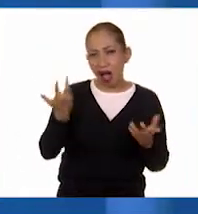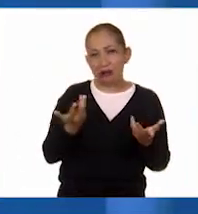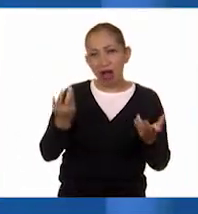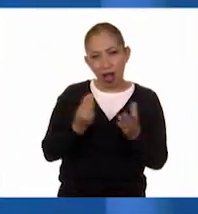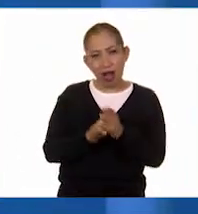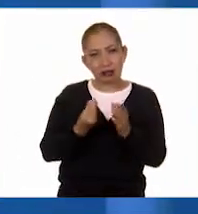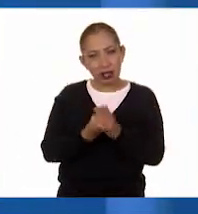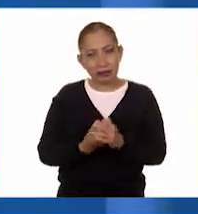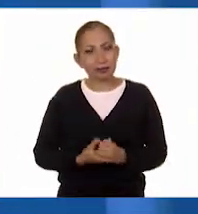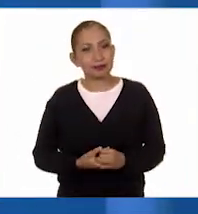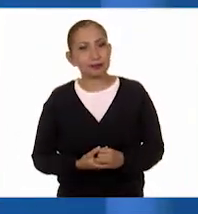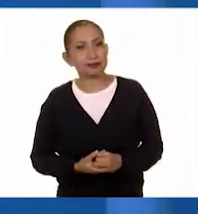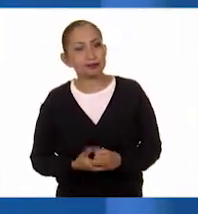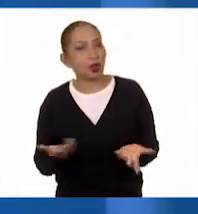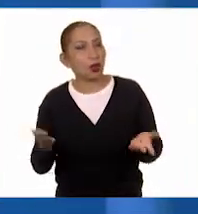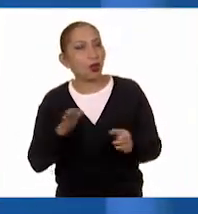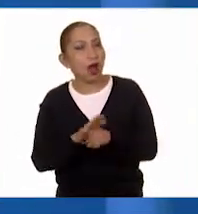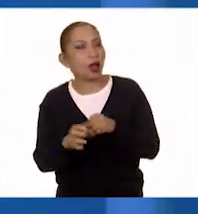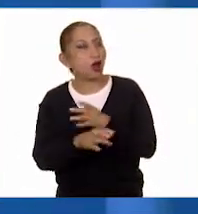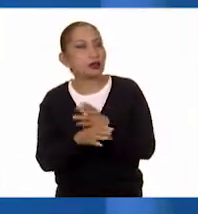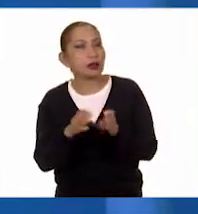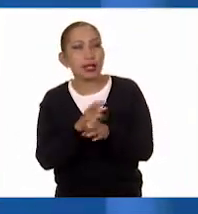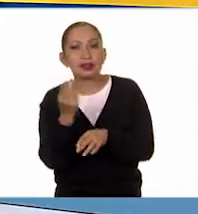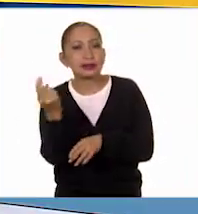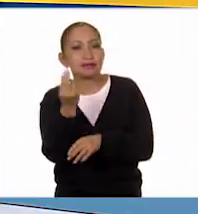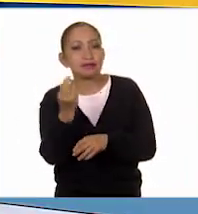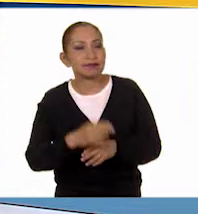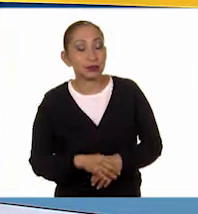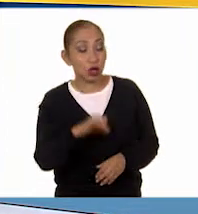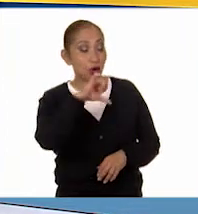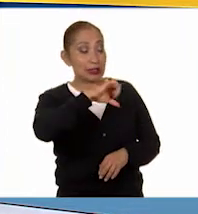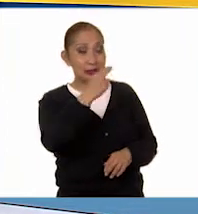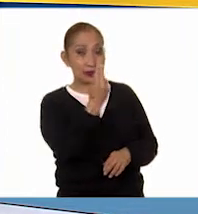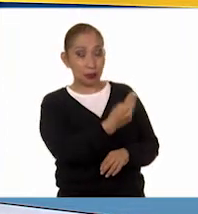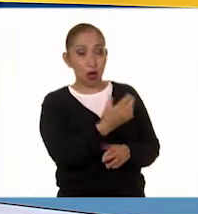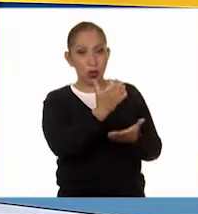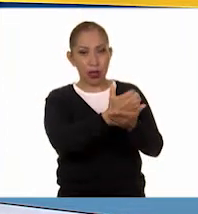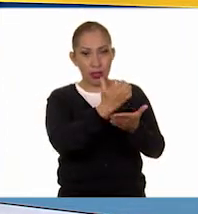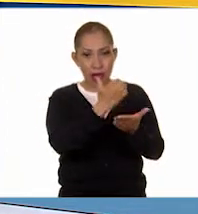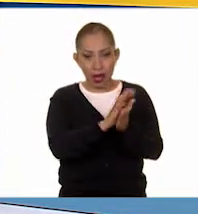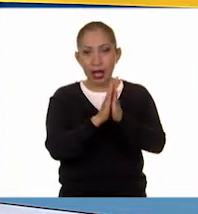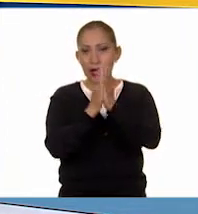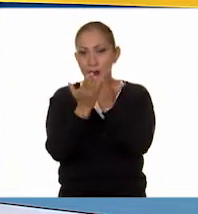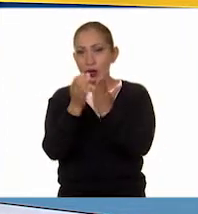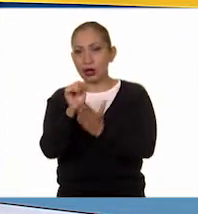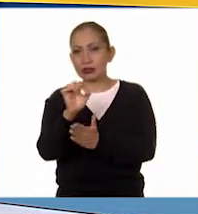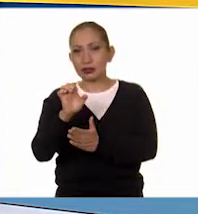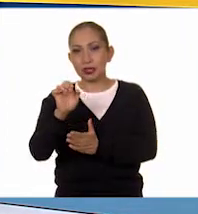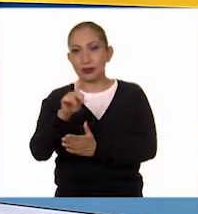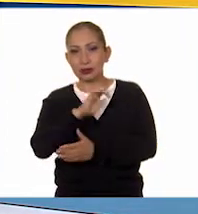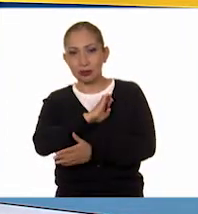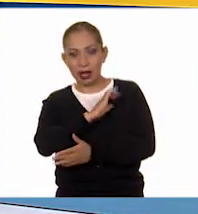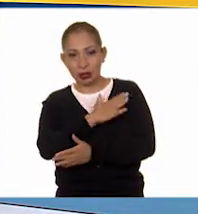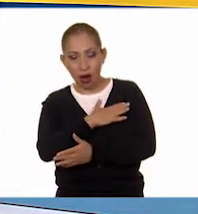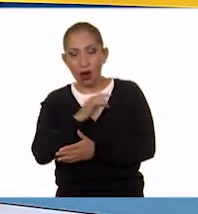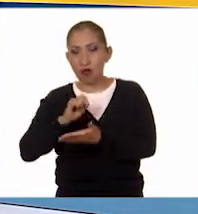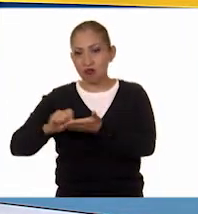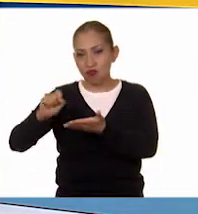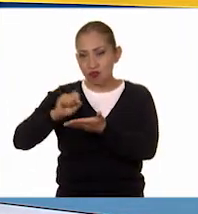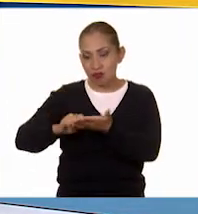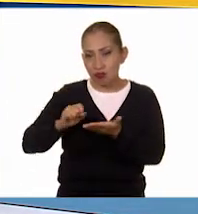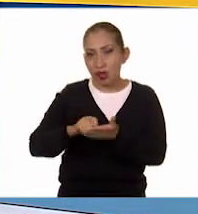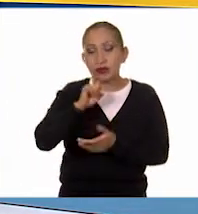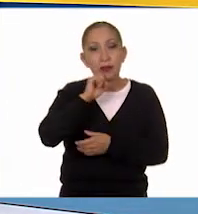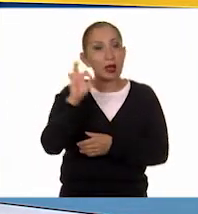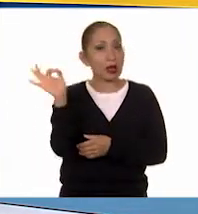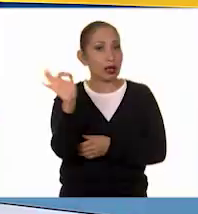clases anteriores. ¿Y qué materiales vamos a necesitar hoy? Vamos a necesitar cuaderno, libro de texto de español, algo con que anotar y, de